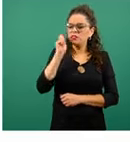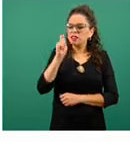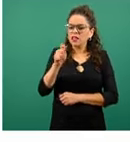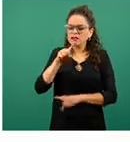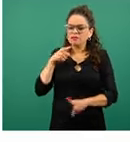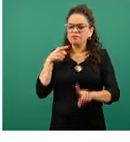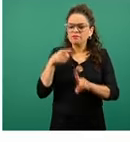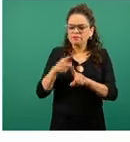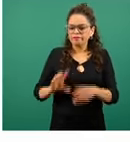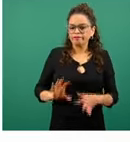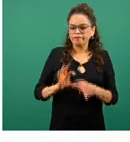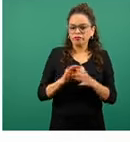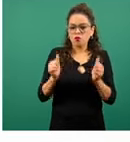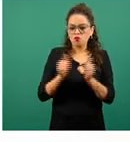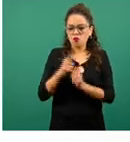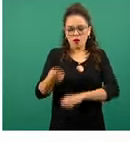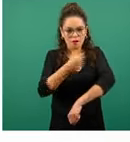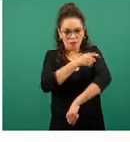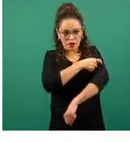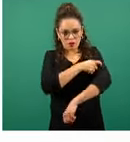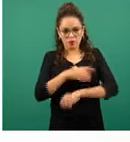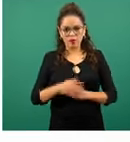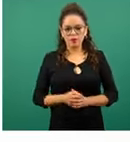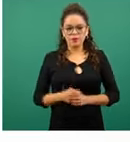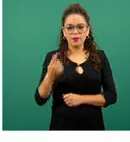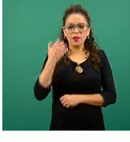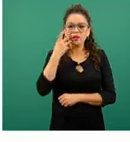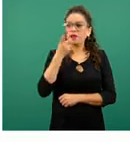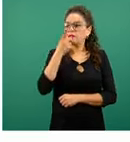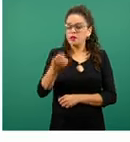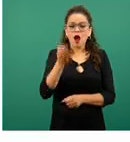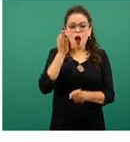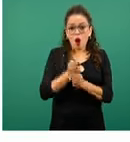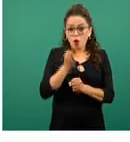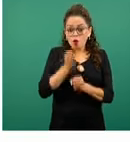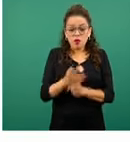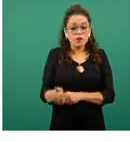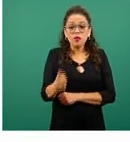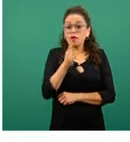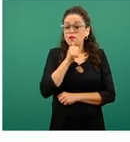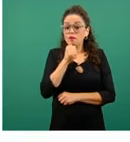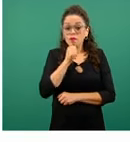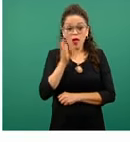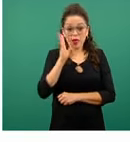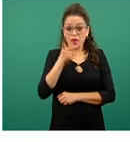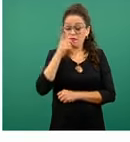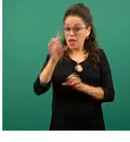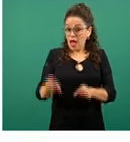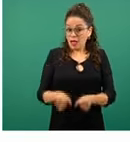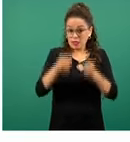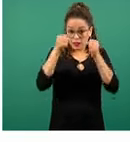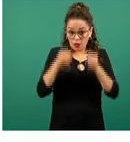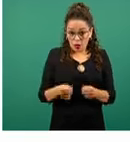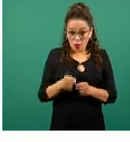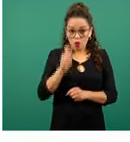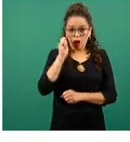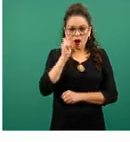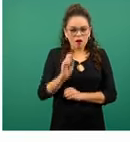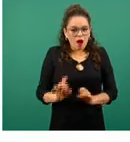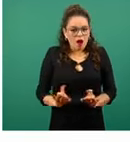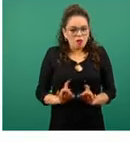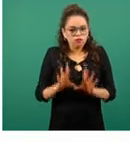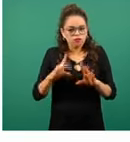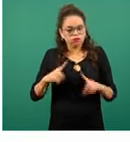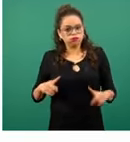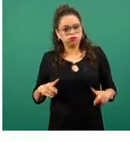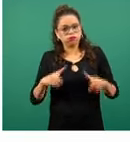Es decir, en este momento no se está todavía diciendo ni afirmando que las manifestaciones, los